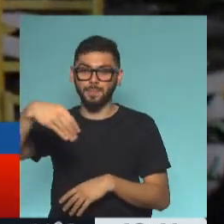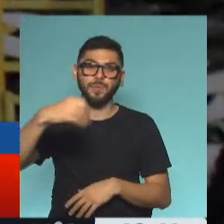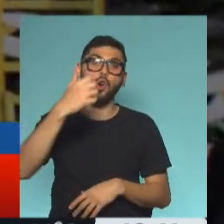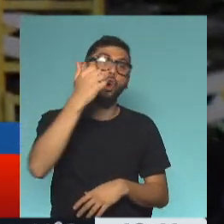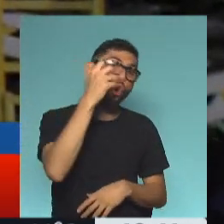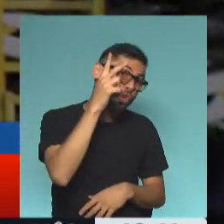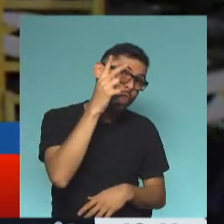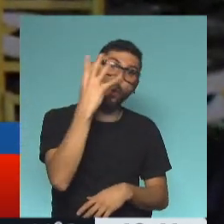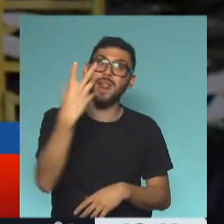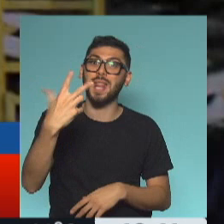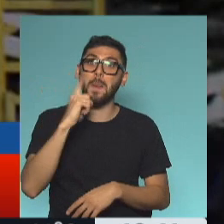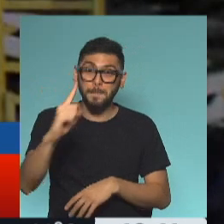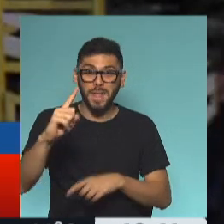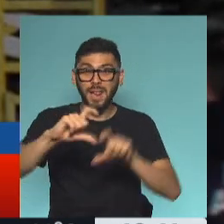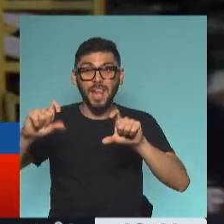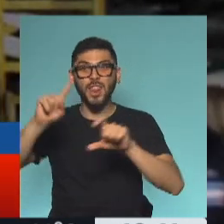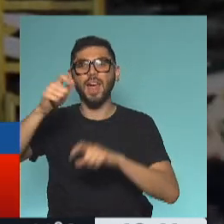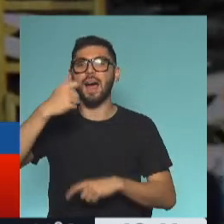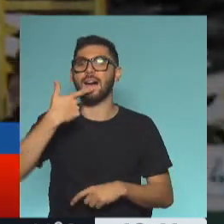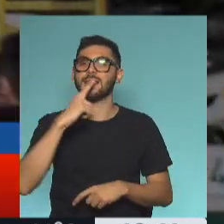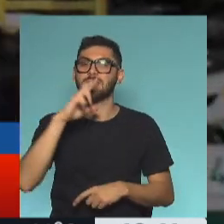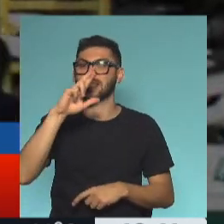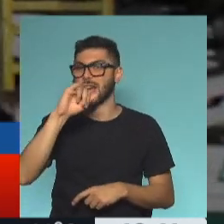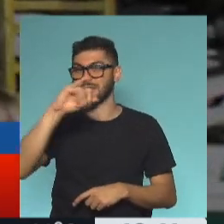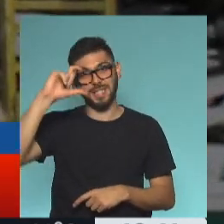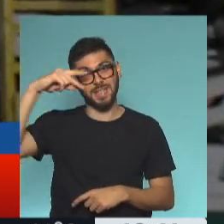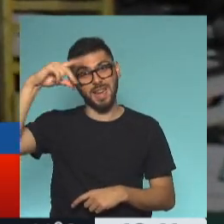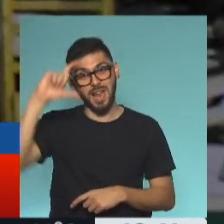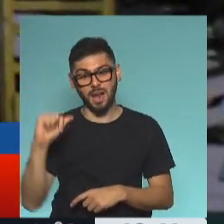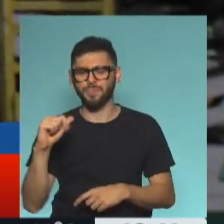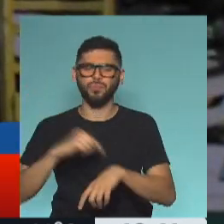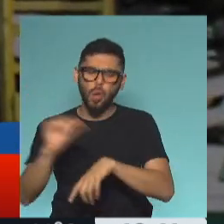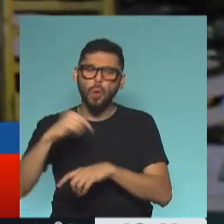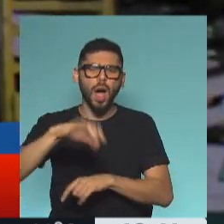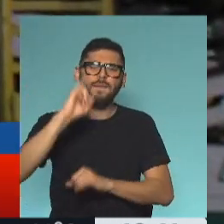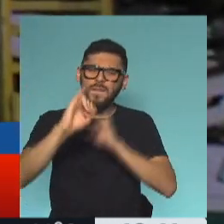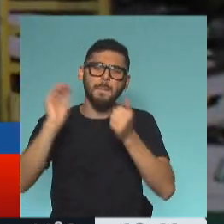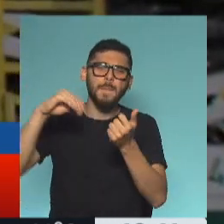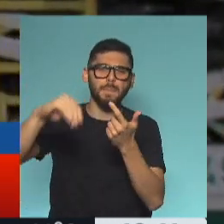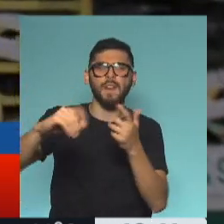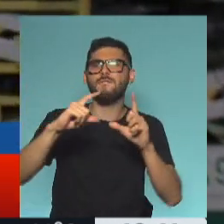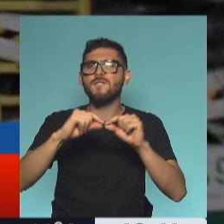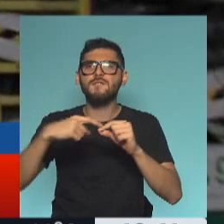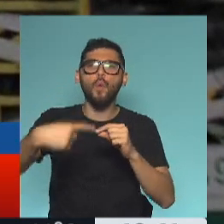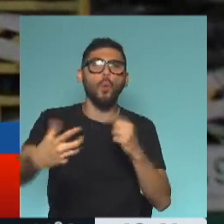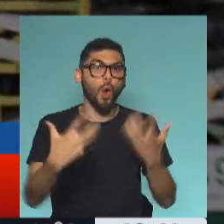Volveremos con el tema en minutos nada más para seguir agregando fechas, precisiones de cómo continúa lo más